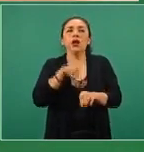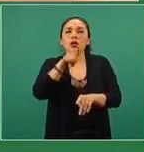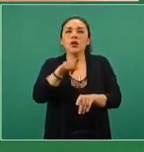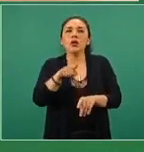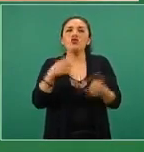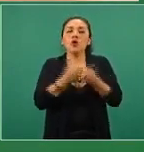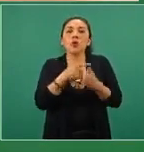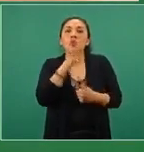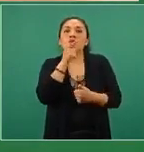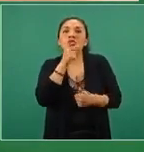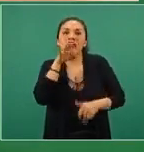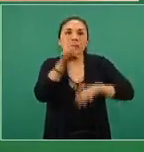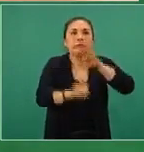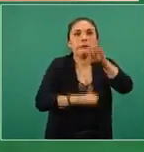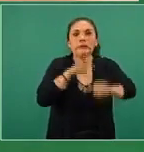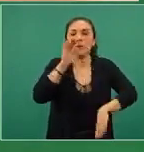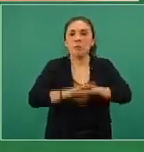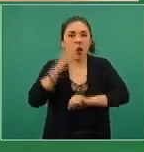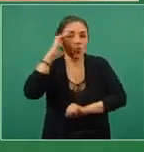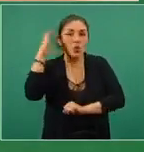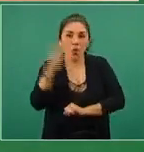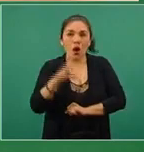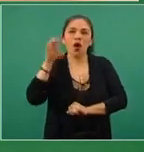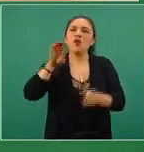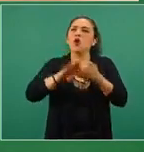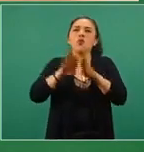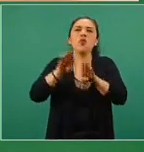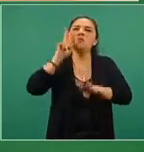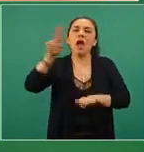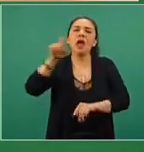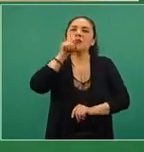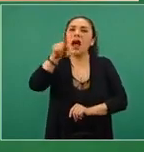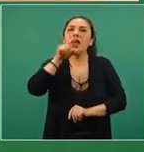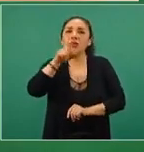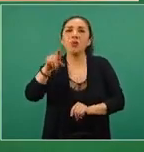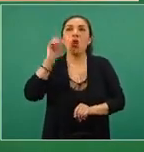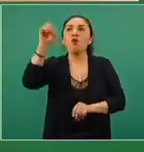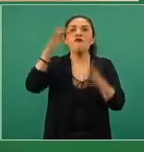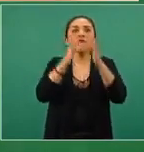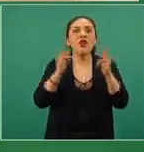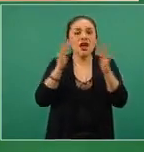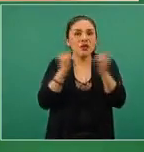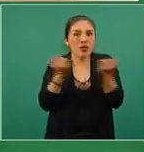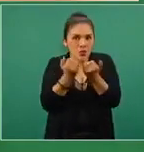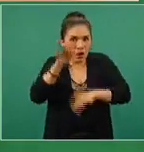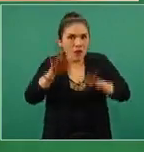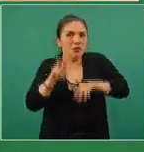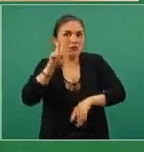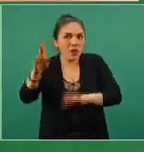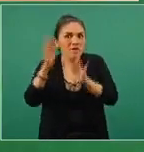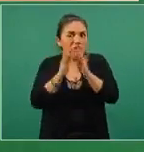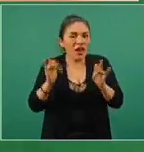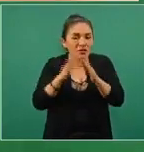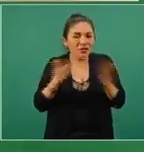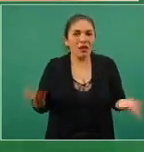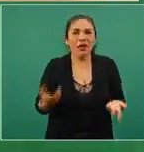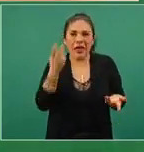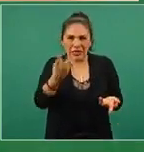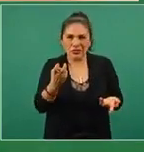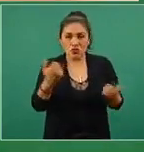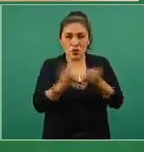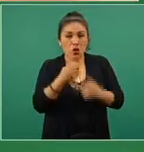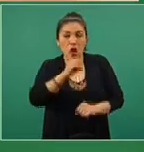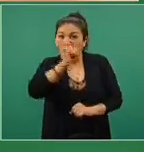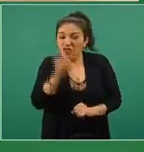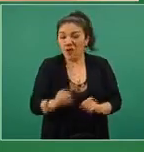esfuerzos policiales demasiado fuertes, ¿no? En Jalisco vimos algún caso, incluso en Francia pasa, ¿no? En París pasó. Entonces, si la